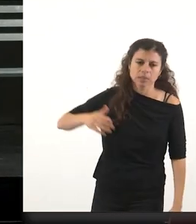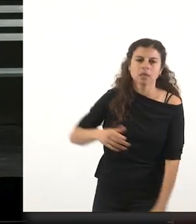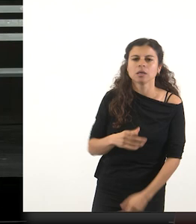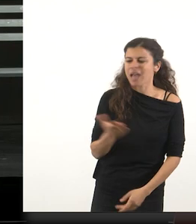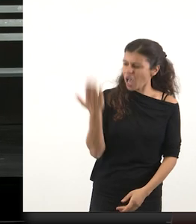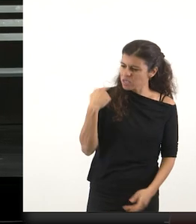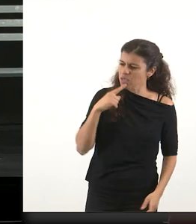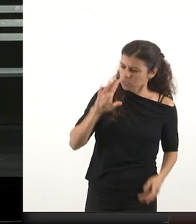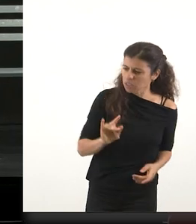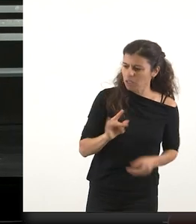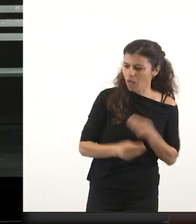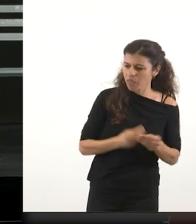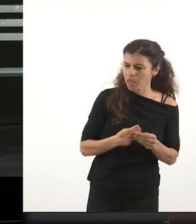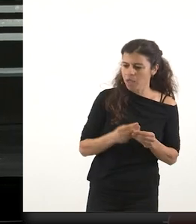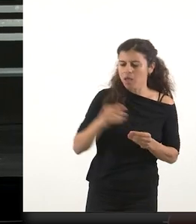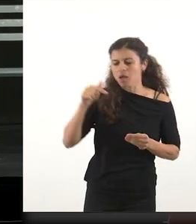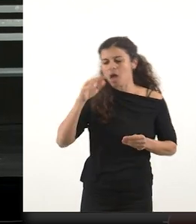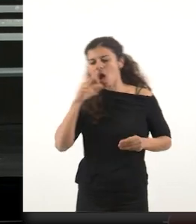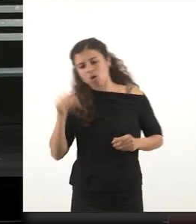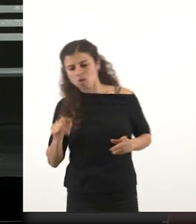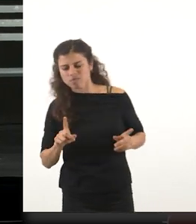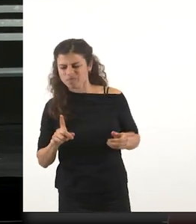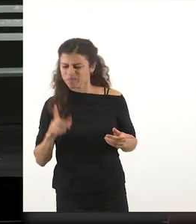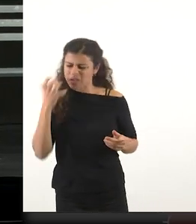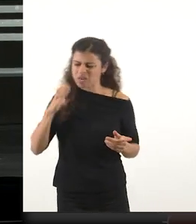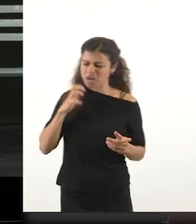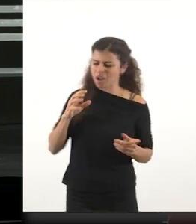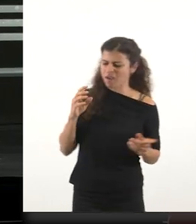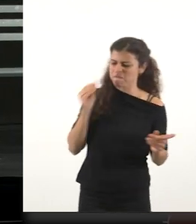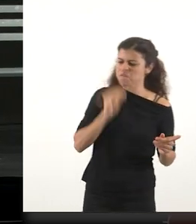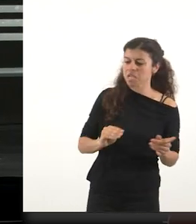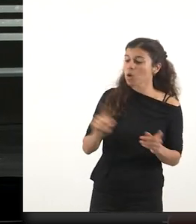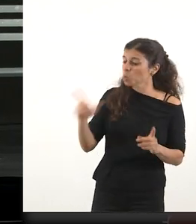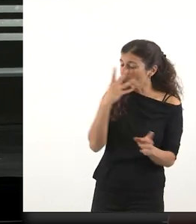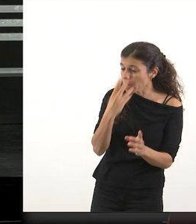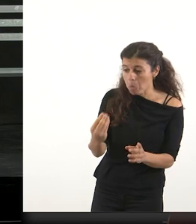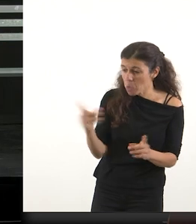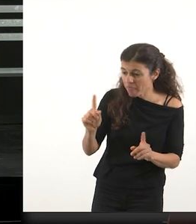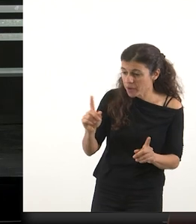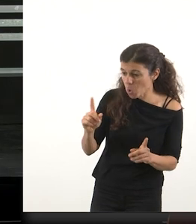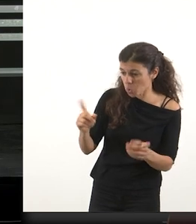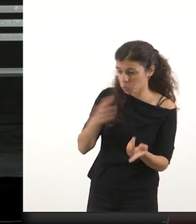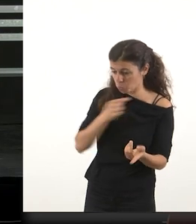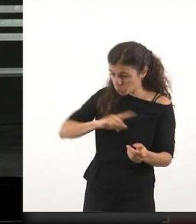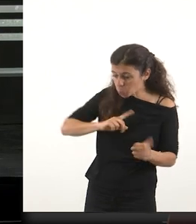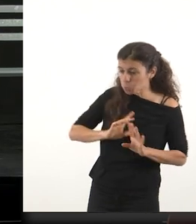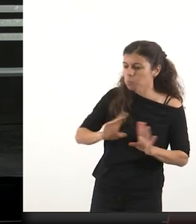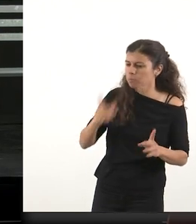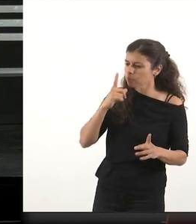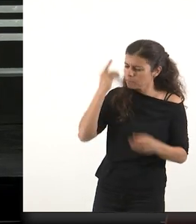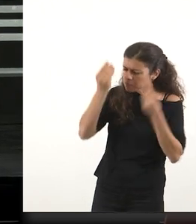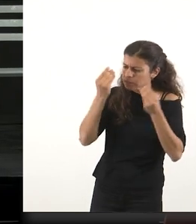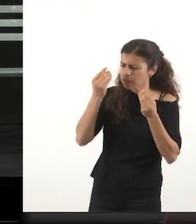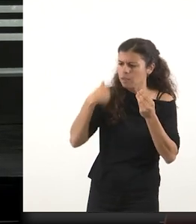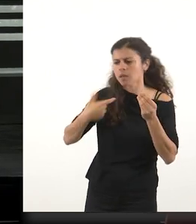Porque ayer me dices que sí, ahora te veo tu rara, estás como fría. Mira, si no te enamoras de mí, no pasa nada. Te lo pienses y luego me lo dices. Vámonos, Pandujas,